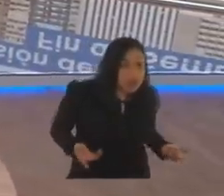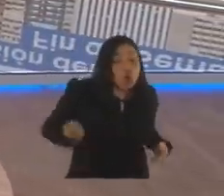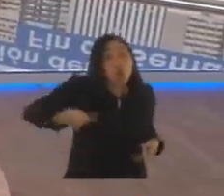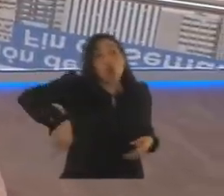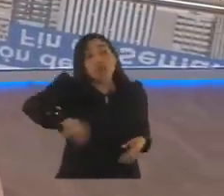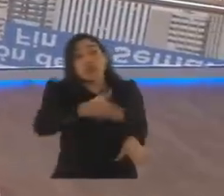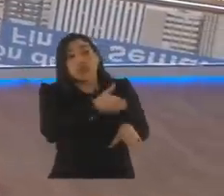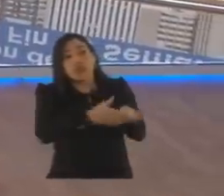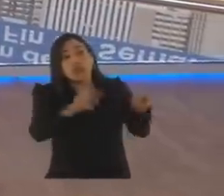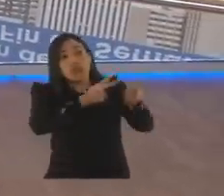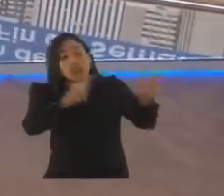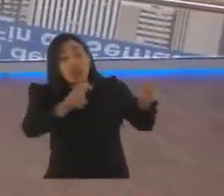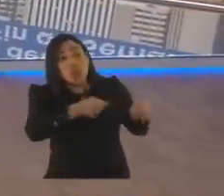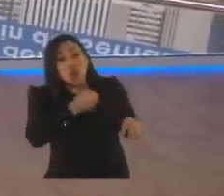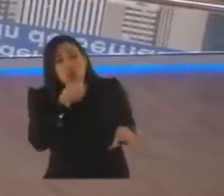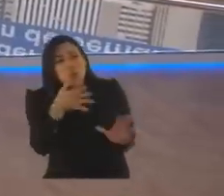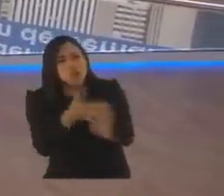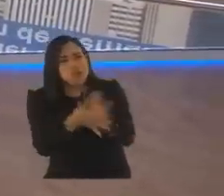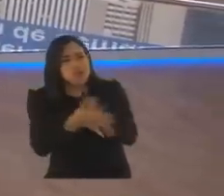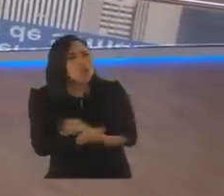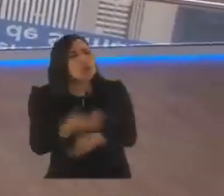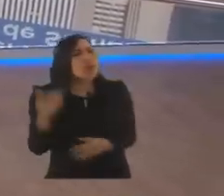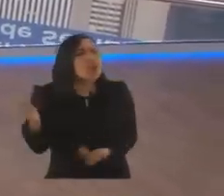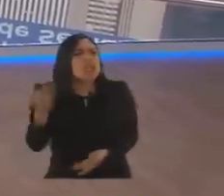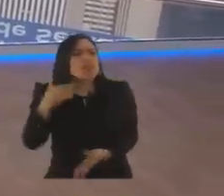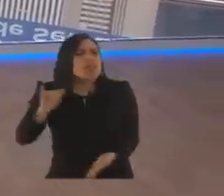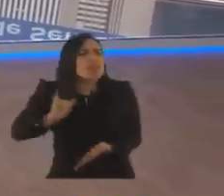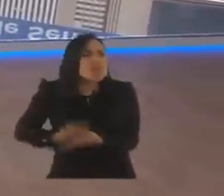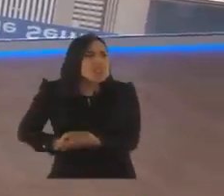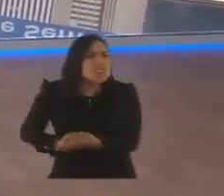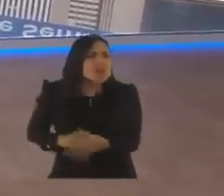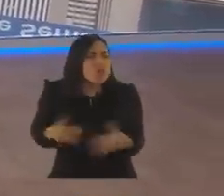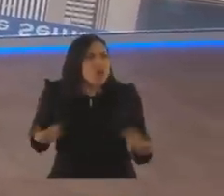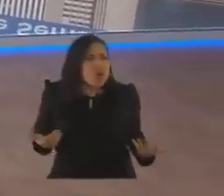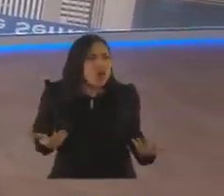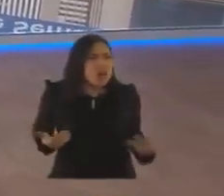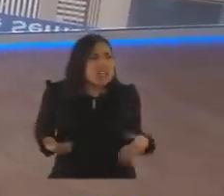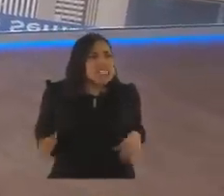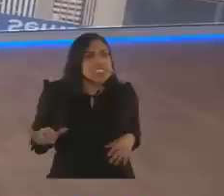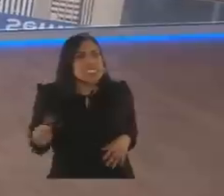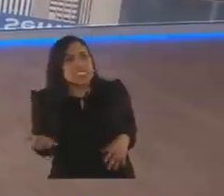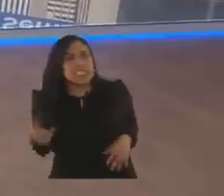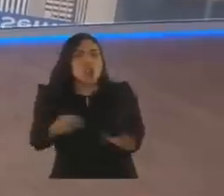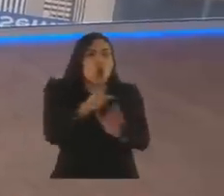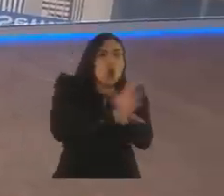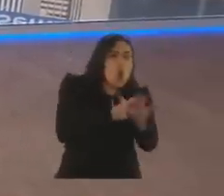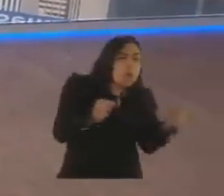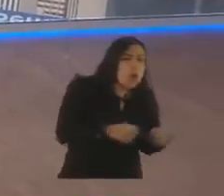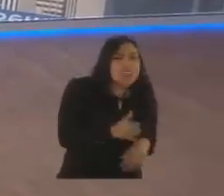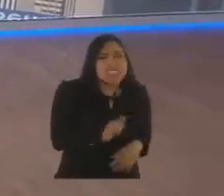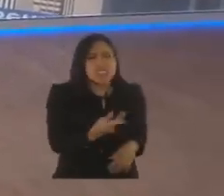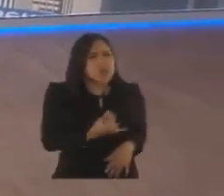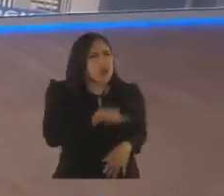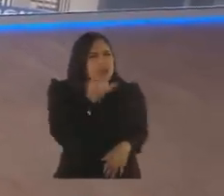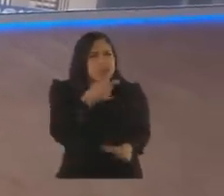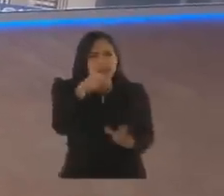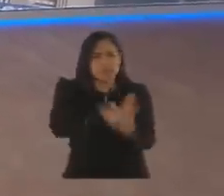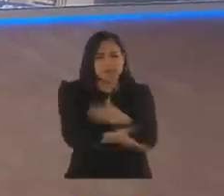no se pueden perder, entre otras noticias, por qué desde hace rato nos tienen en un vaivén con el Metro de Bogotá. Ya volvemos.